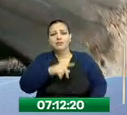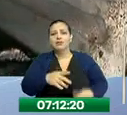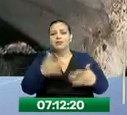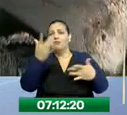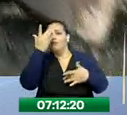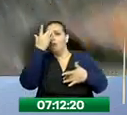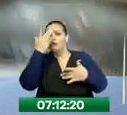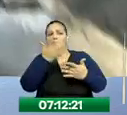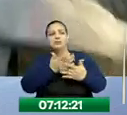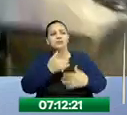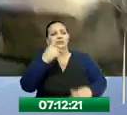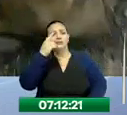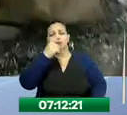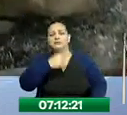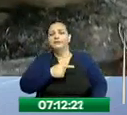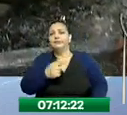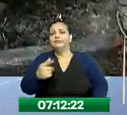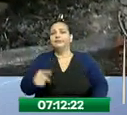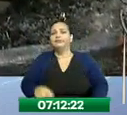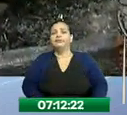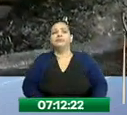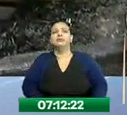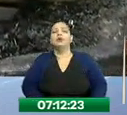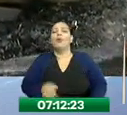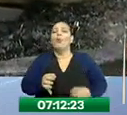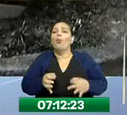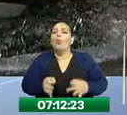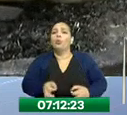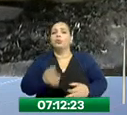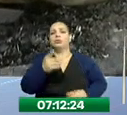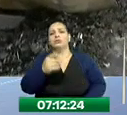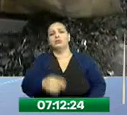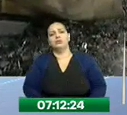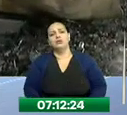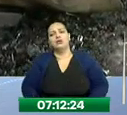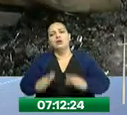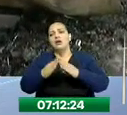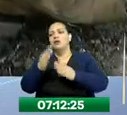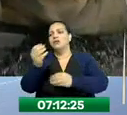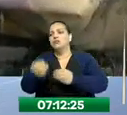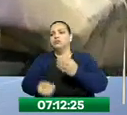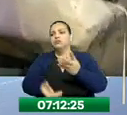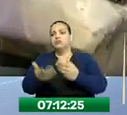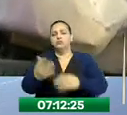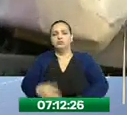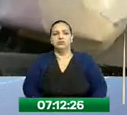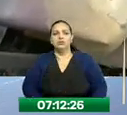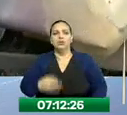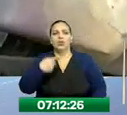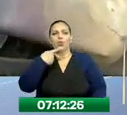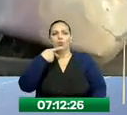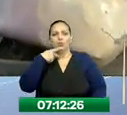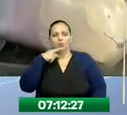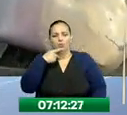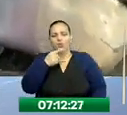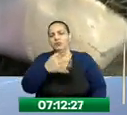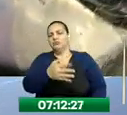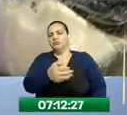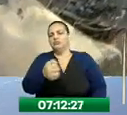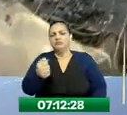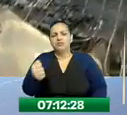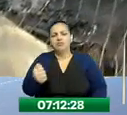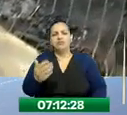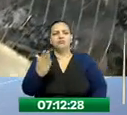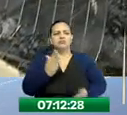¿no? De artículo quemado, ¿no? Lo que era la refrigeradora totalmente destruida. Todo